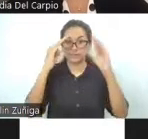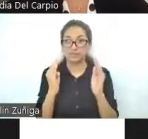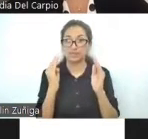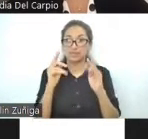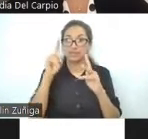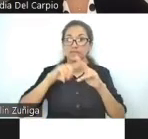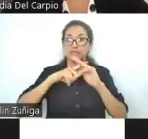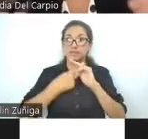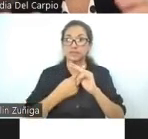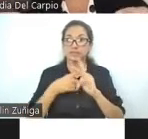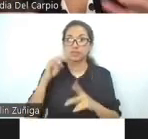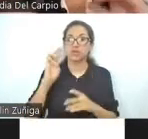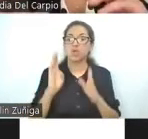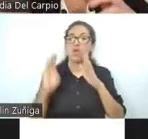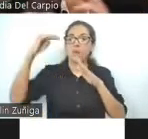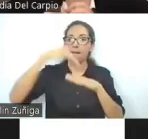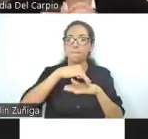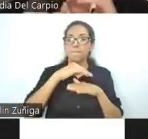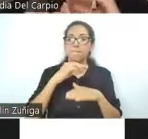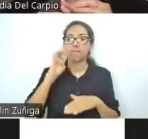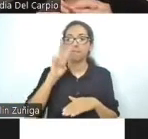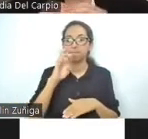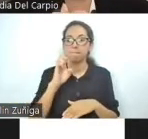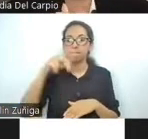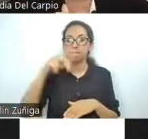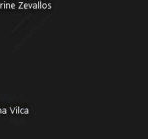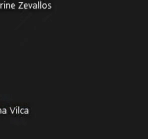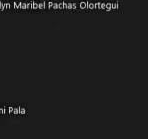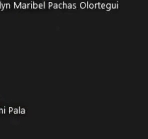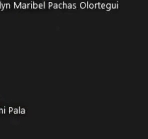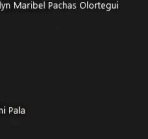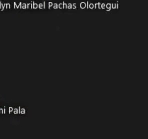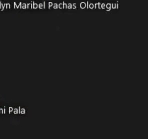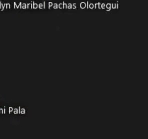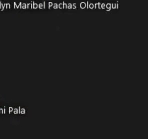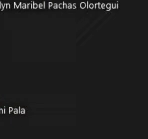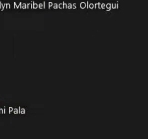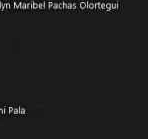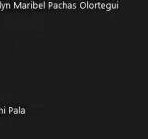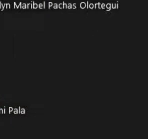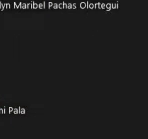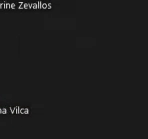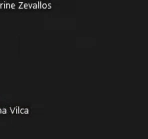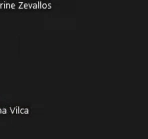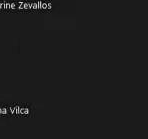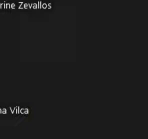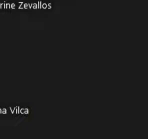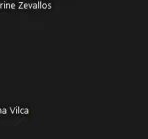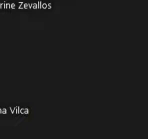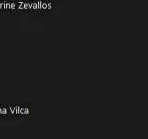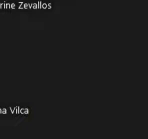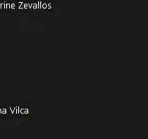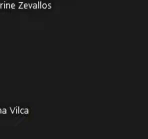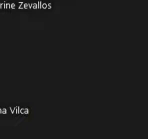de Venus tiene un colchón adiposo en su interior que protege al hueso del pubis, funciona